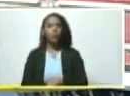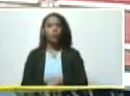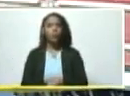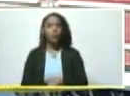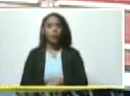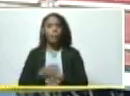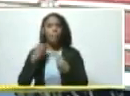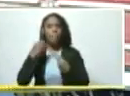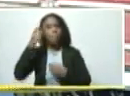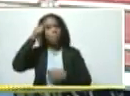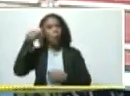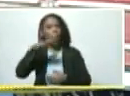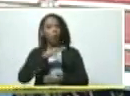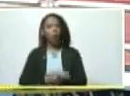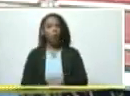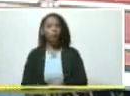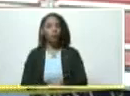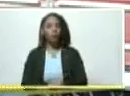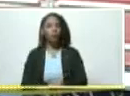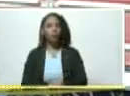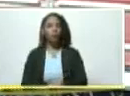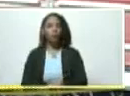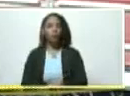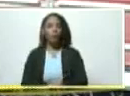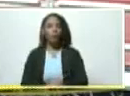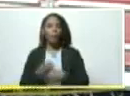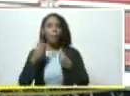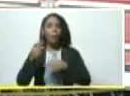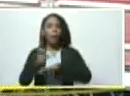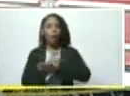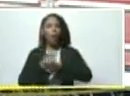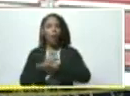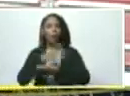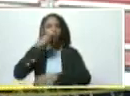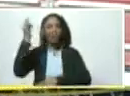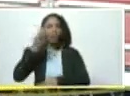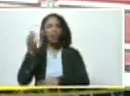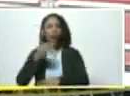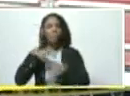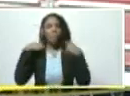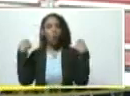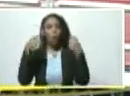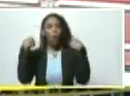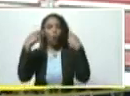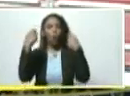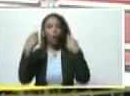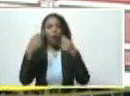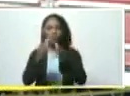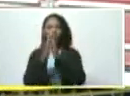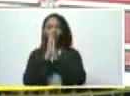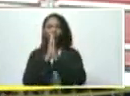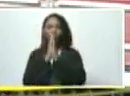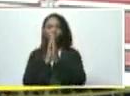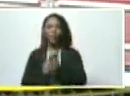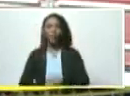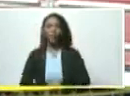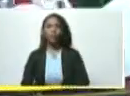para el pueblo. Para el gobierno, un gobierno verdaderamente popular. Por favor, Redecam,